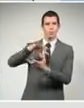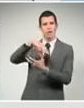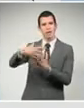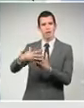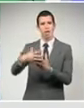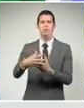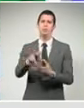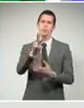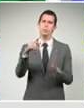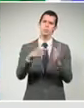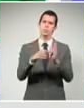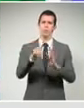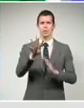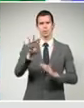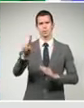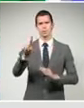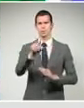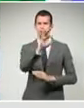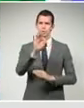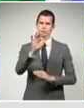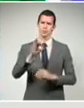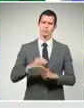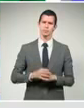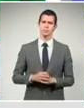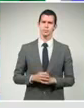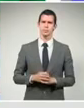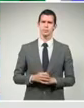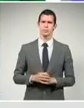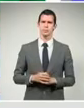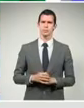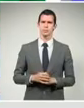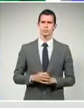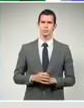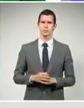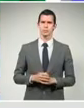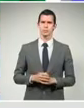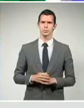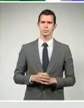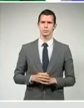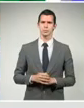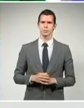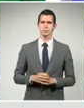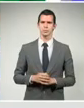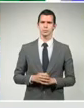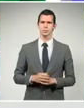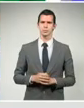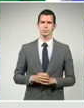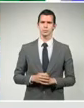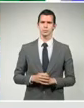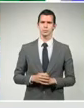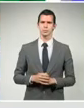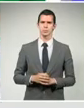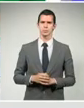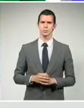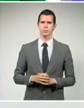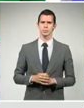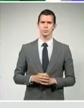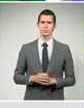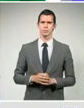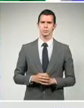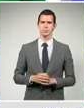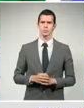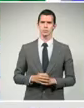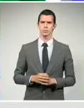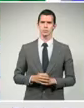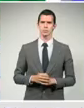2,41%, similar a la del día de ayer. Ahora, la composición de los que aportan